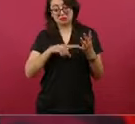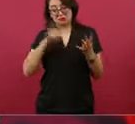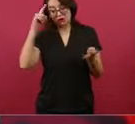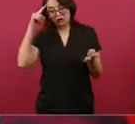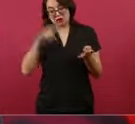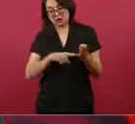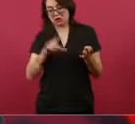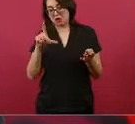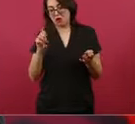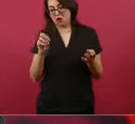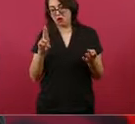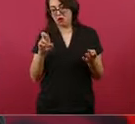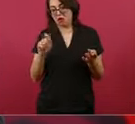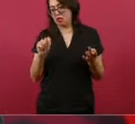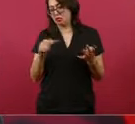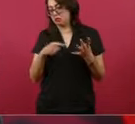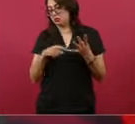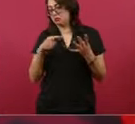Loret.